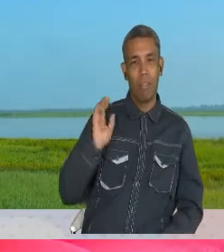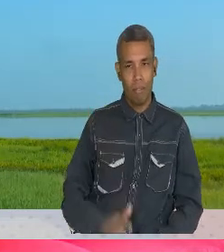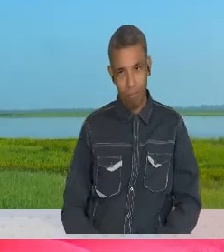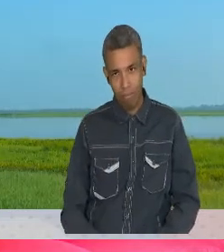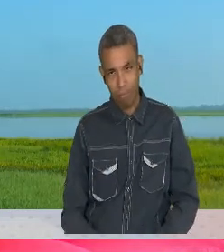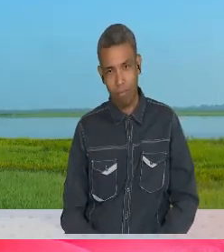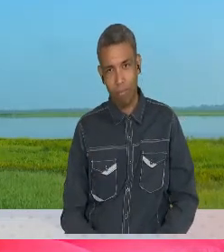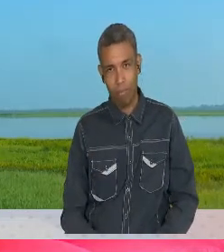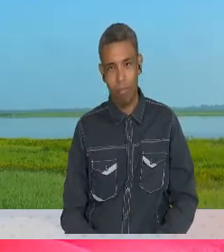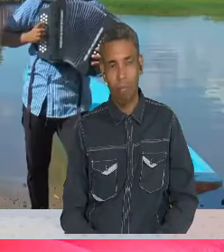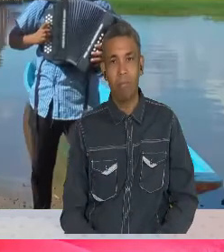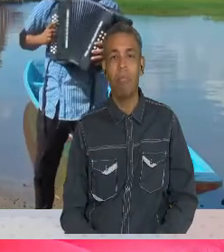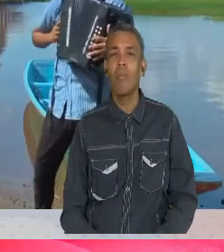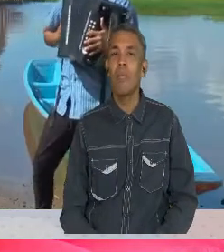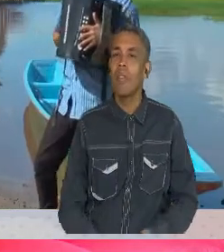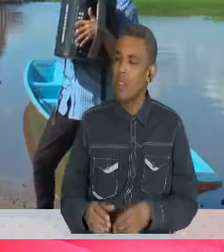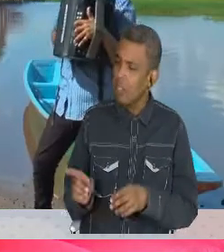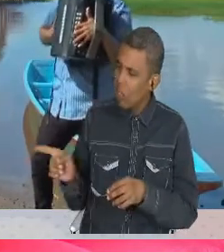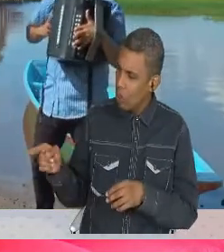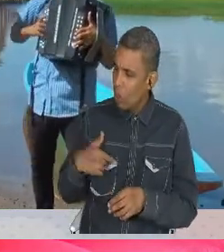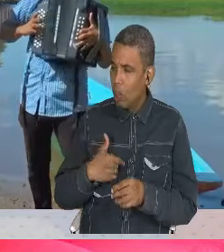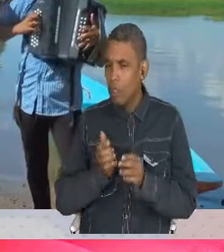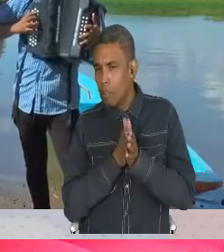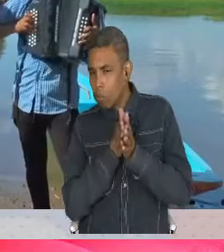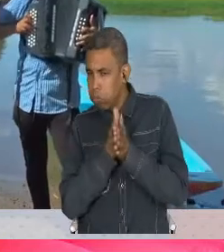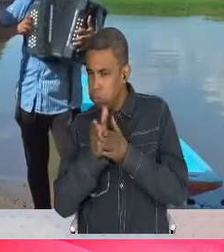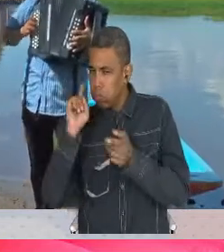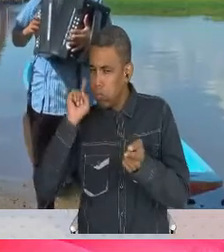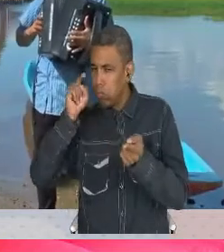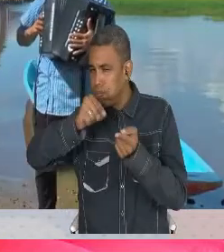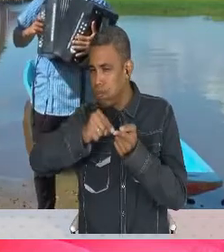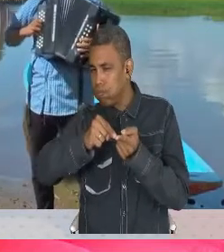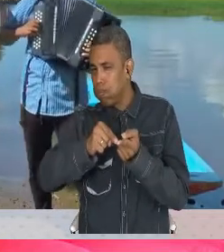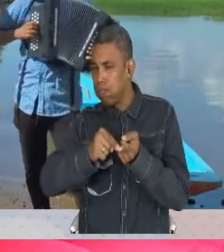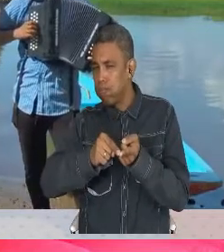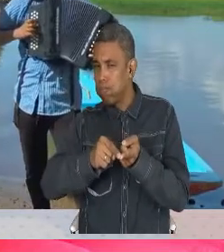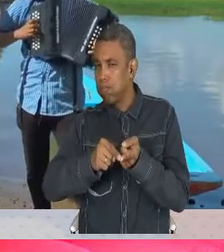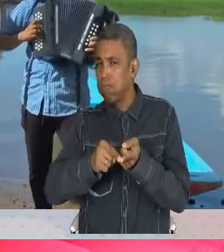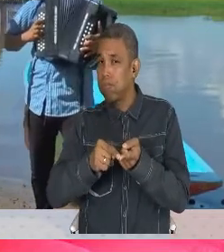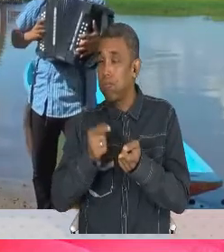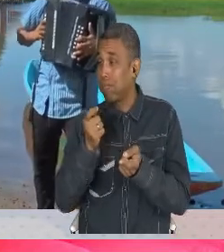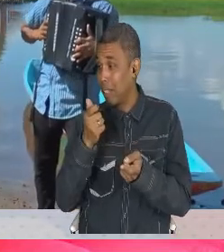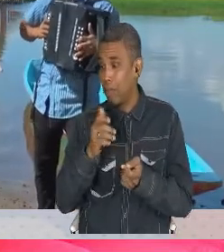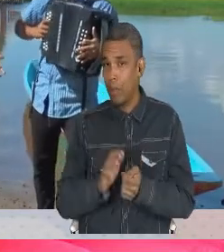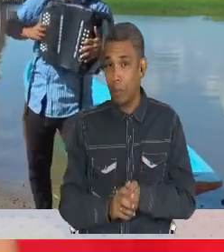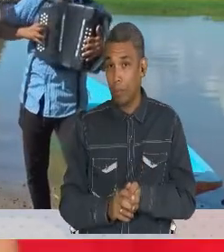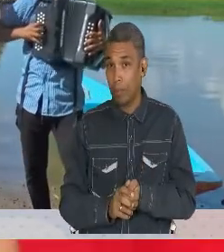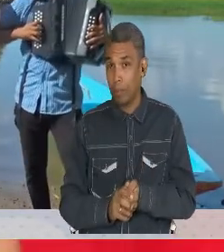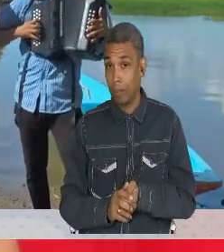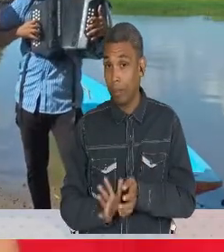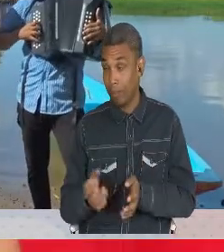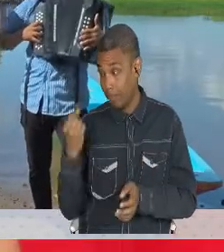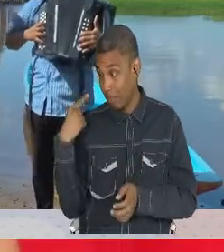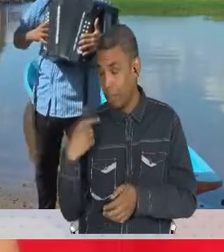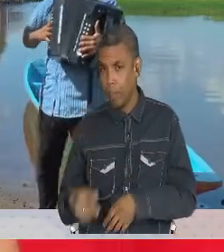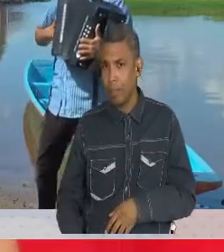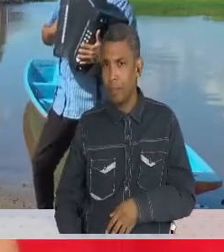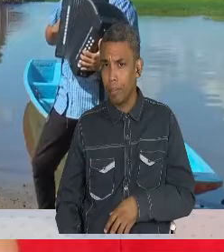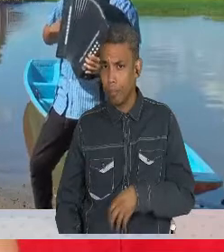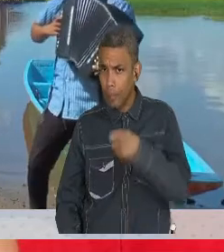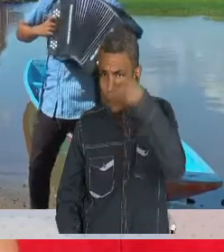a corto plazo para Sandra Montañez? Bueno, ahorita ya tenemos el video, nuevamente lo digo, lo tenemos en